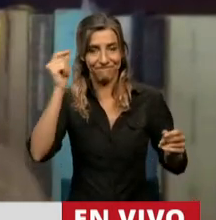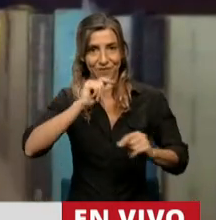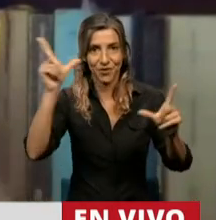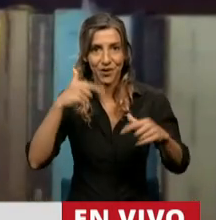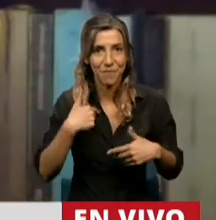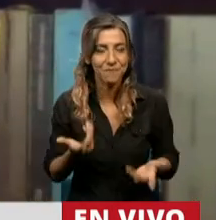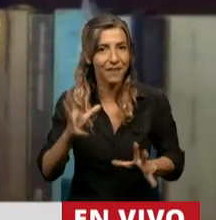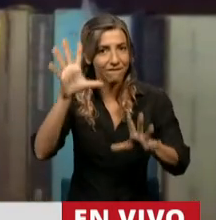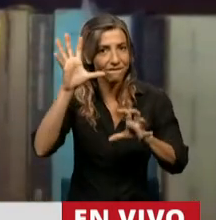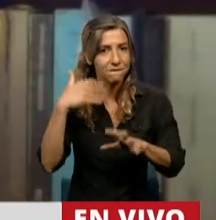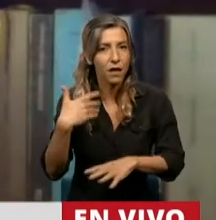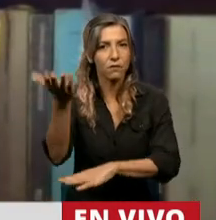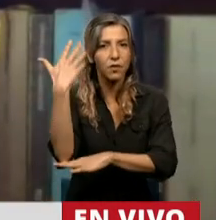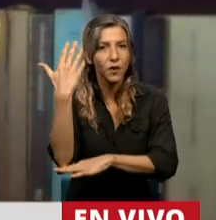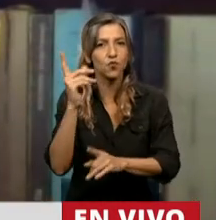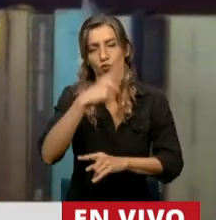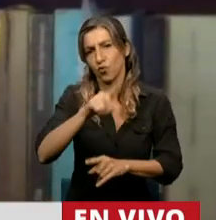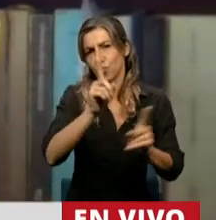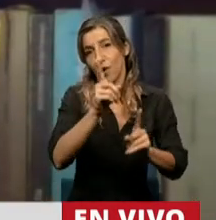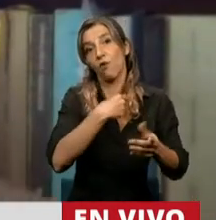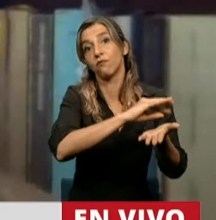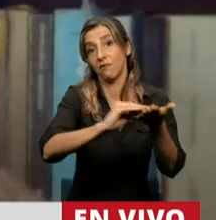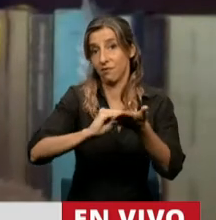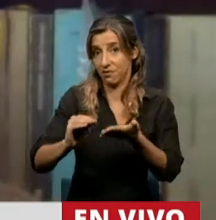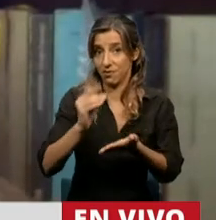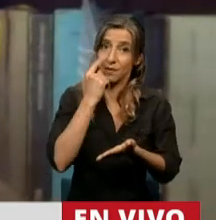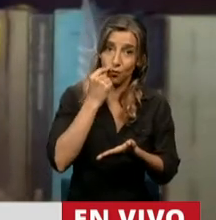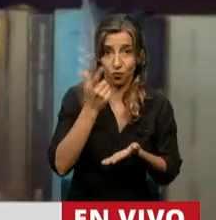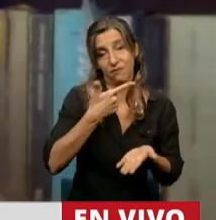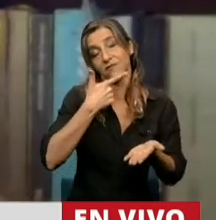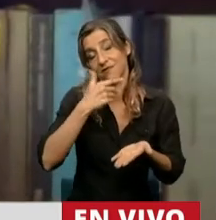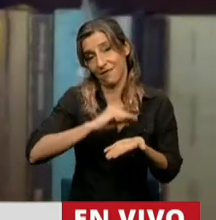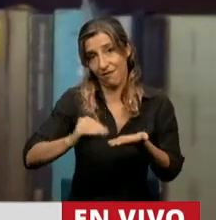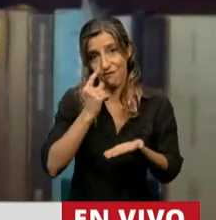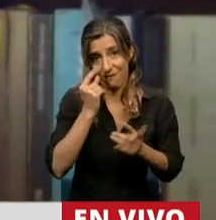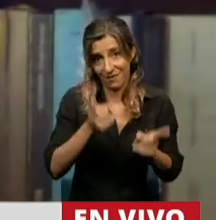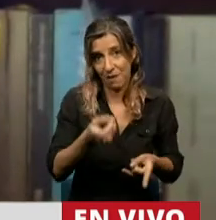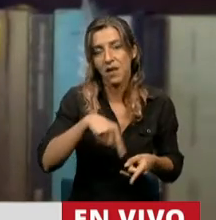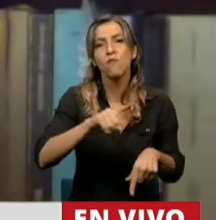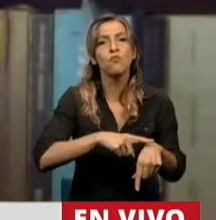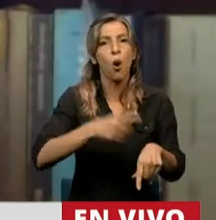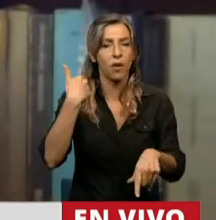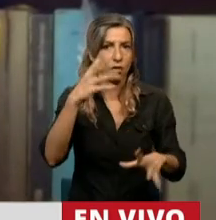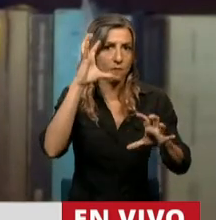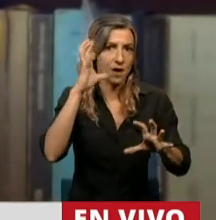hicieron ese día por parte de algunos honorables diputados y senadores, si no hubiera